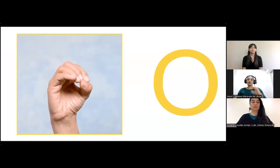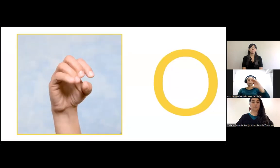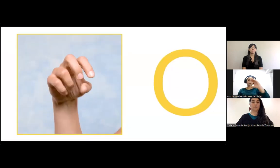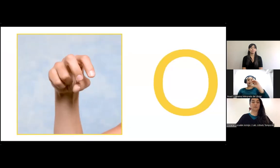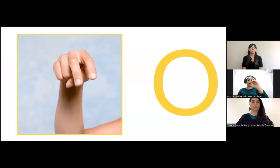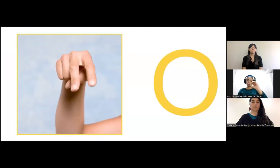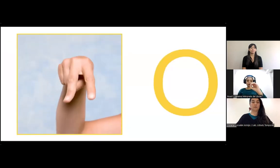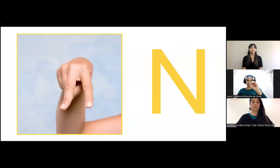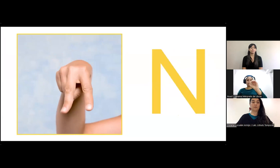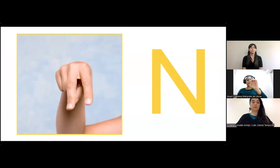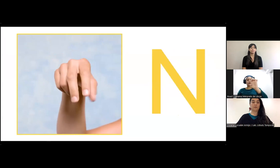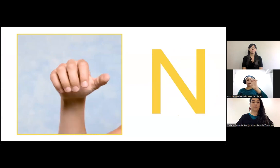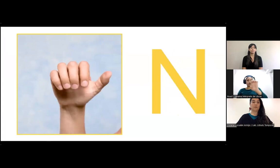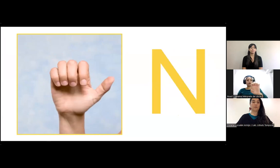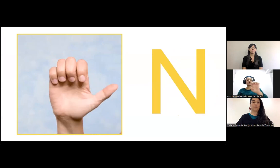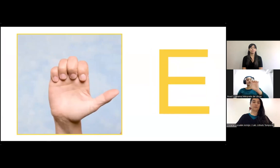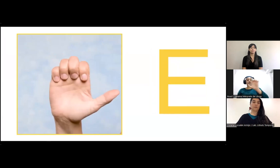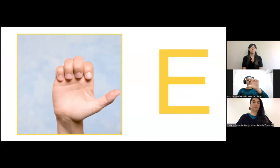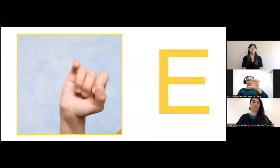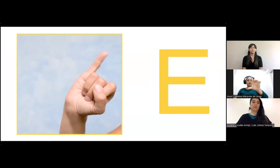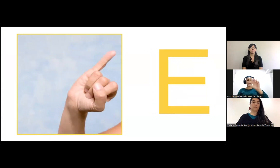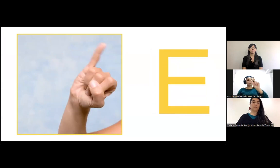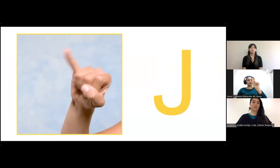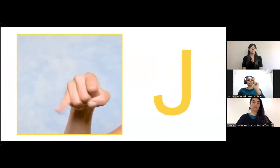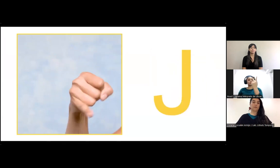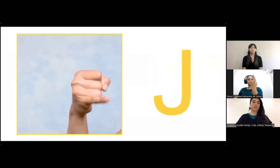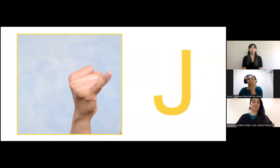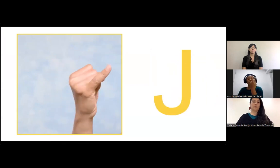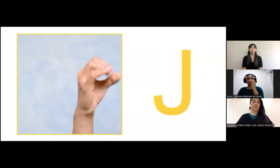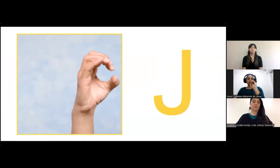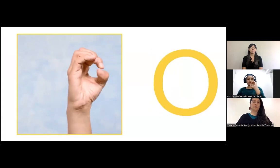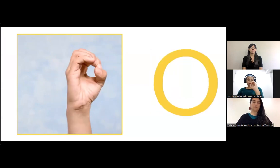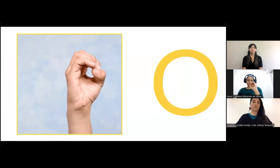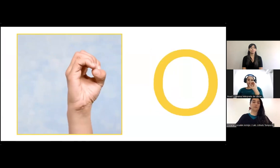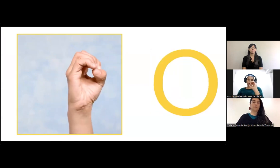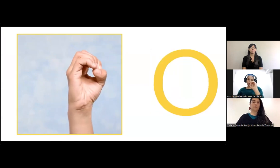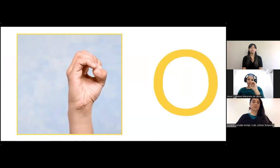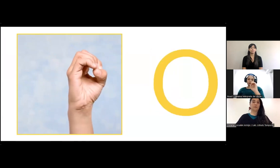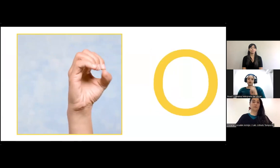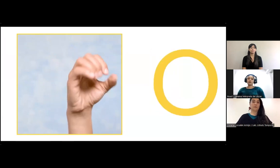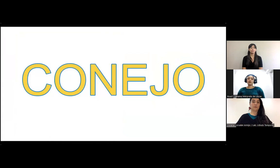O, N, E, J, O.